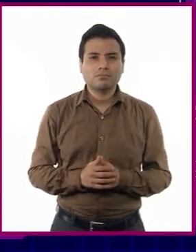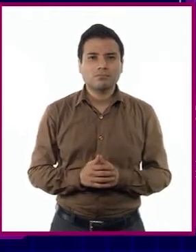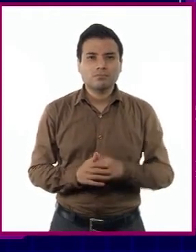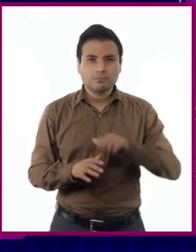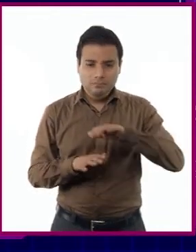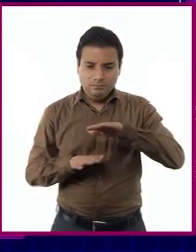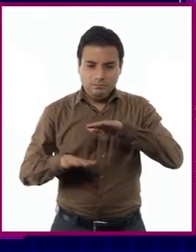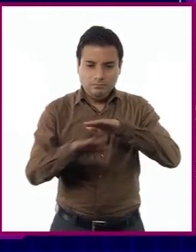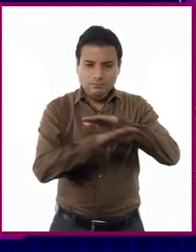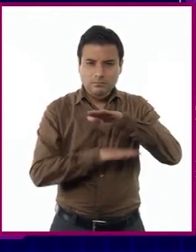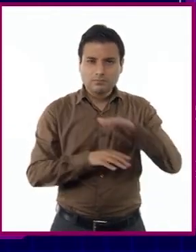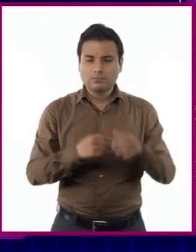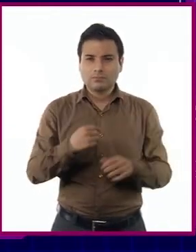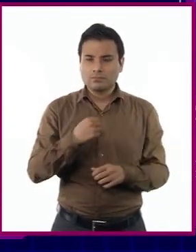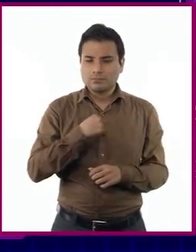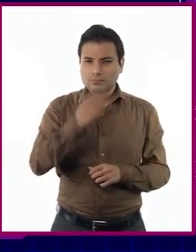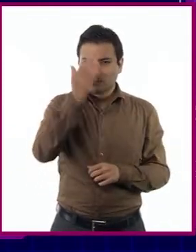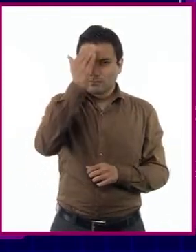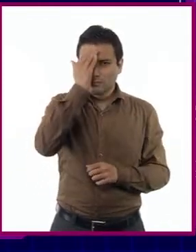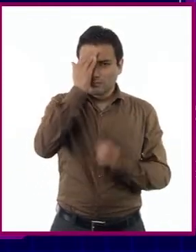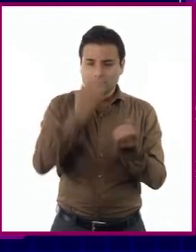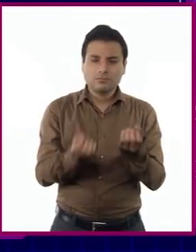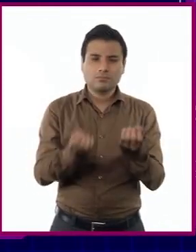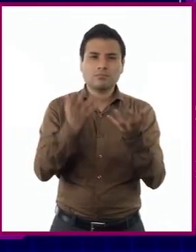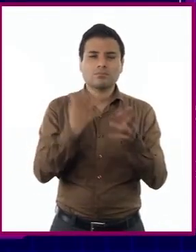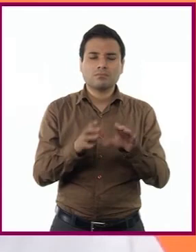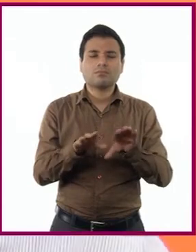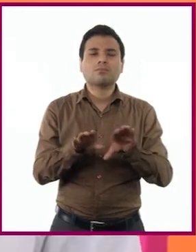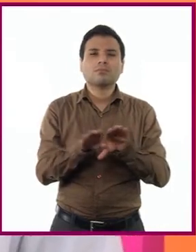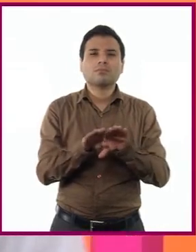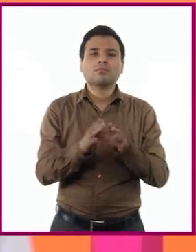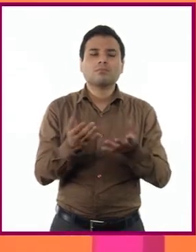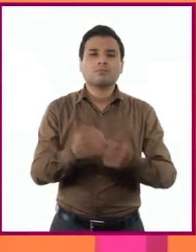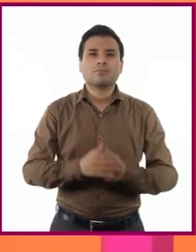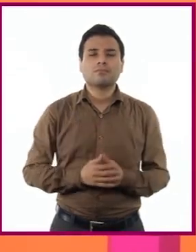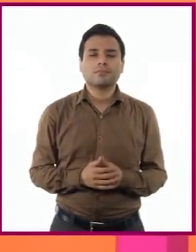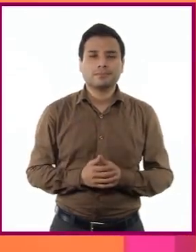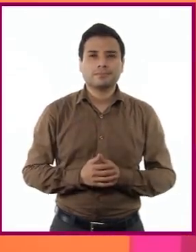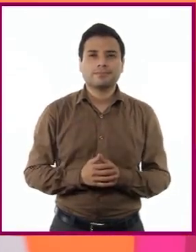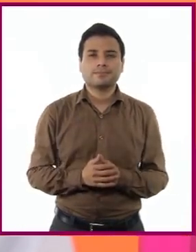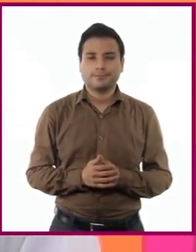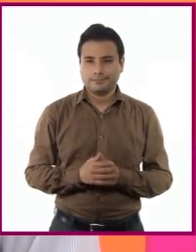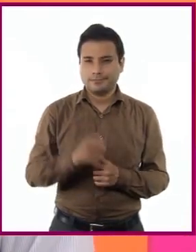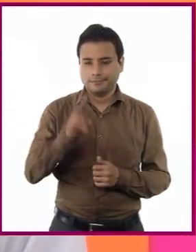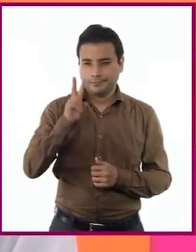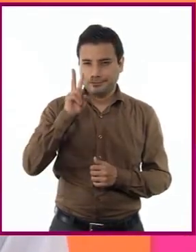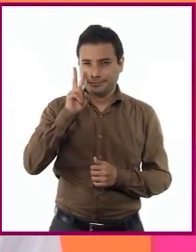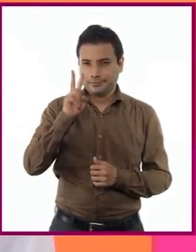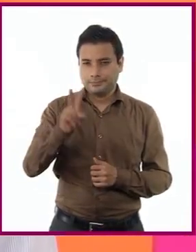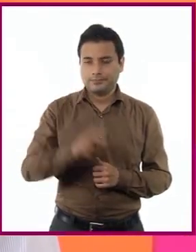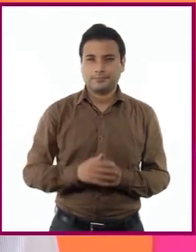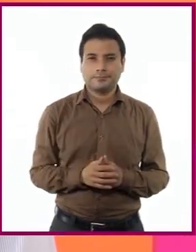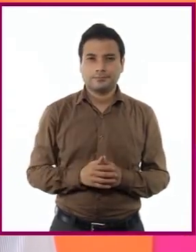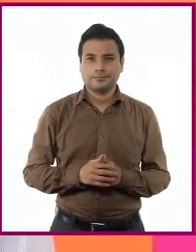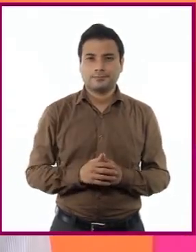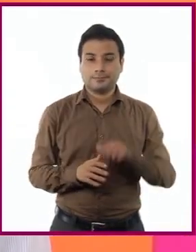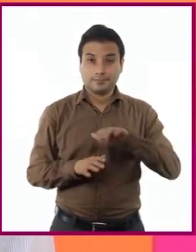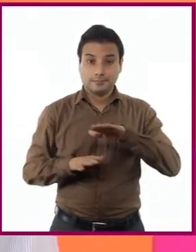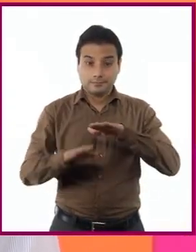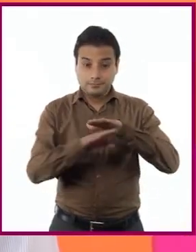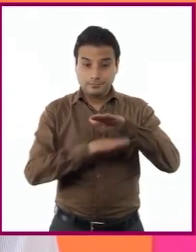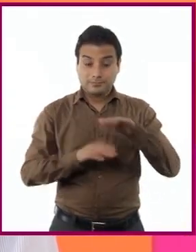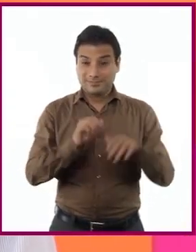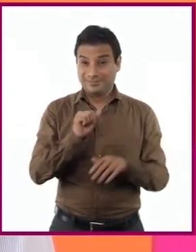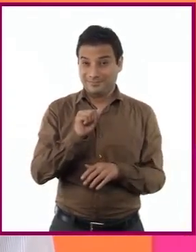del polígono que conforma la base del prisma observen que si al área de la base circular